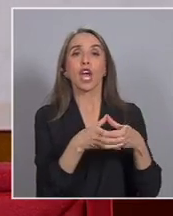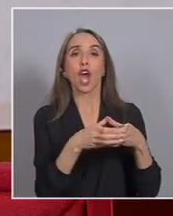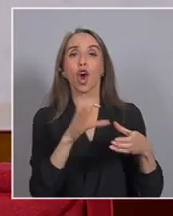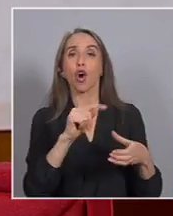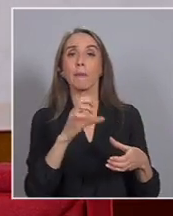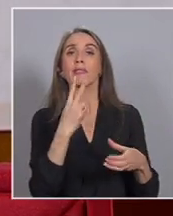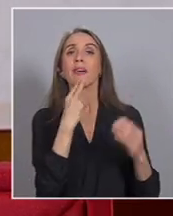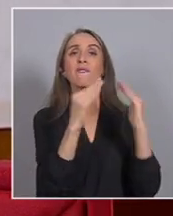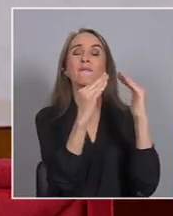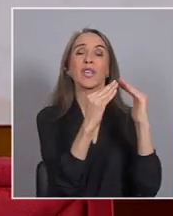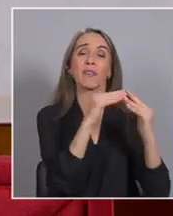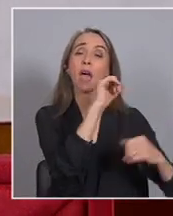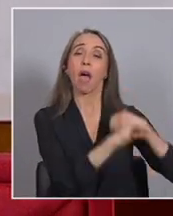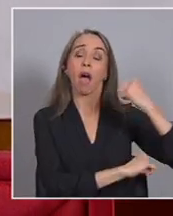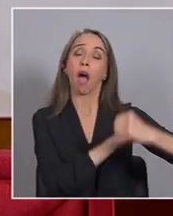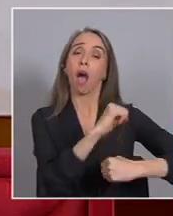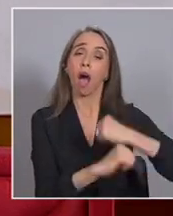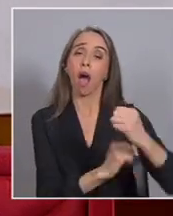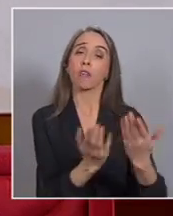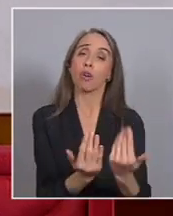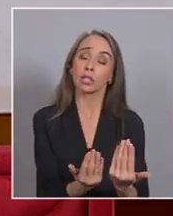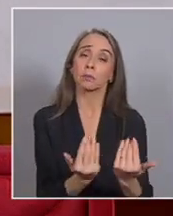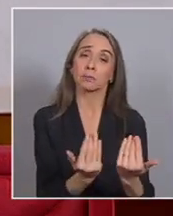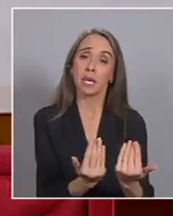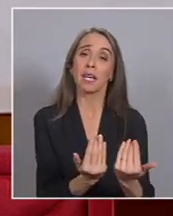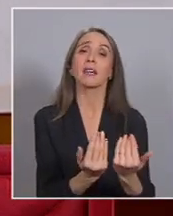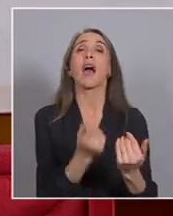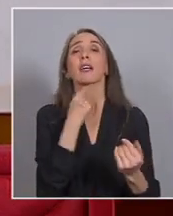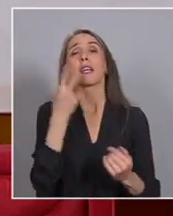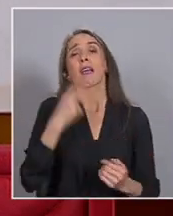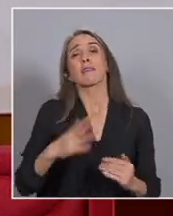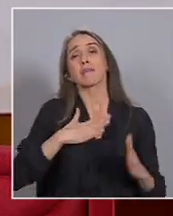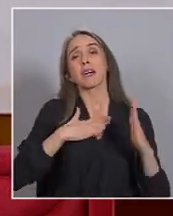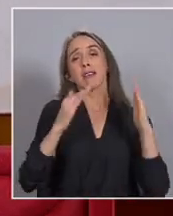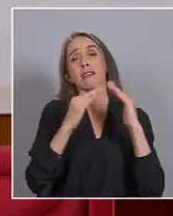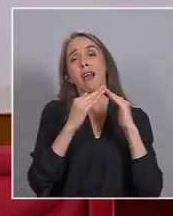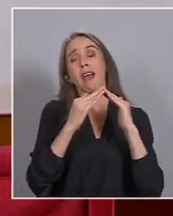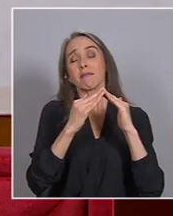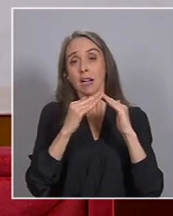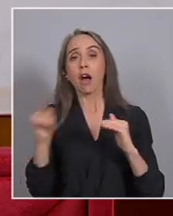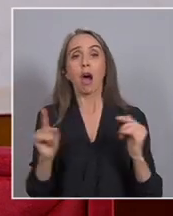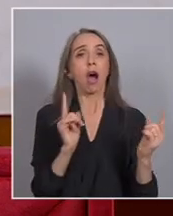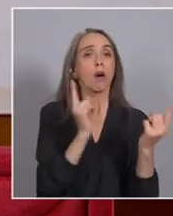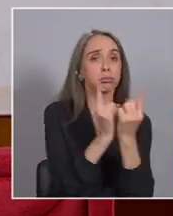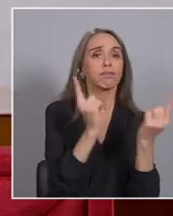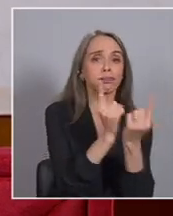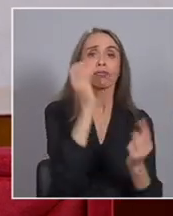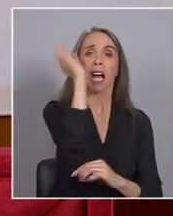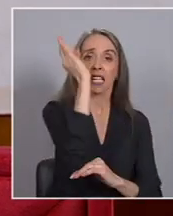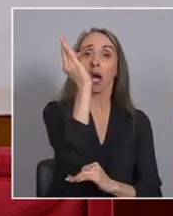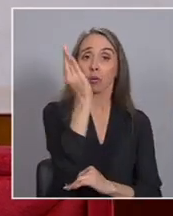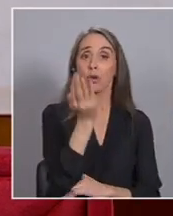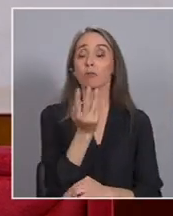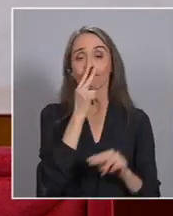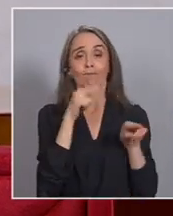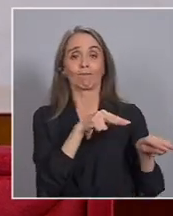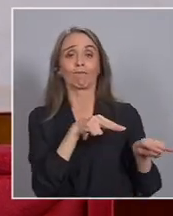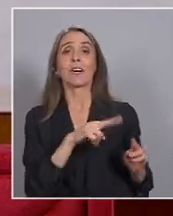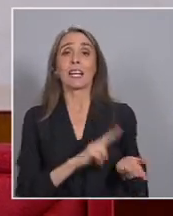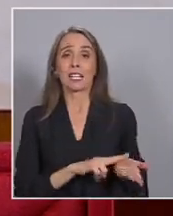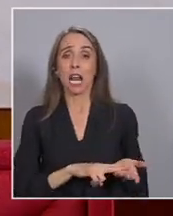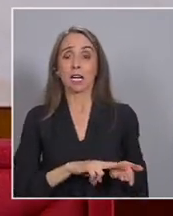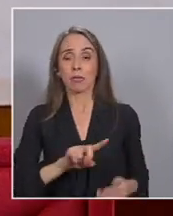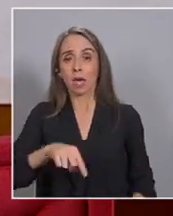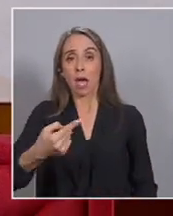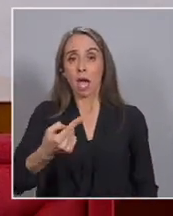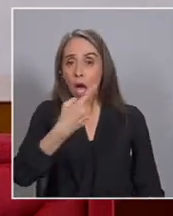de comités de viviendas que llevan años esperando por tener una vivienda propia? Por eso, por esta realidad, en